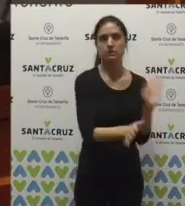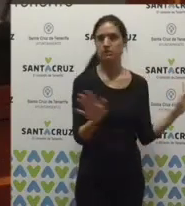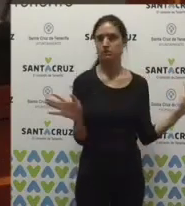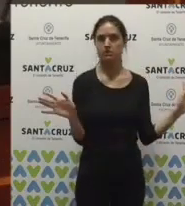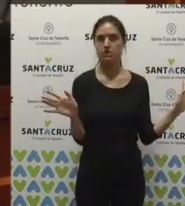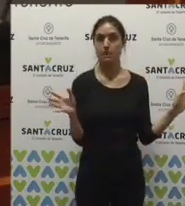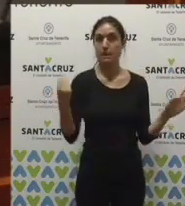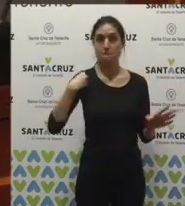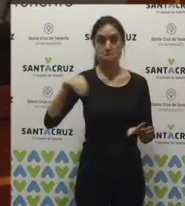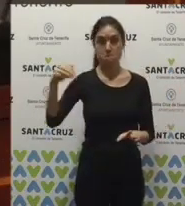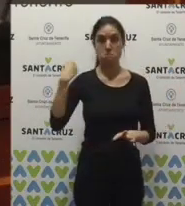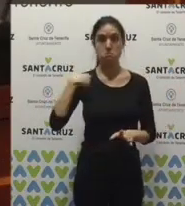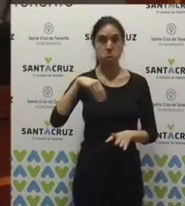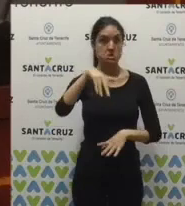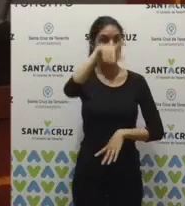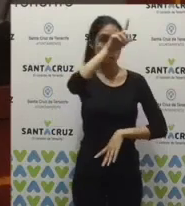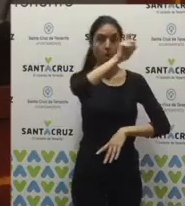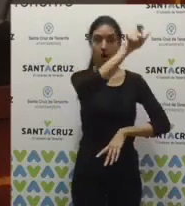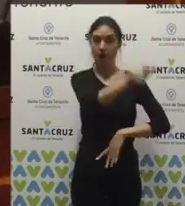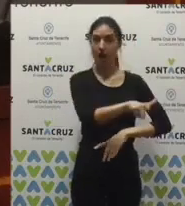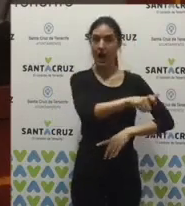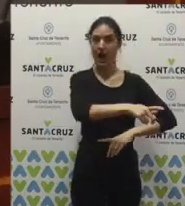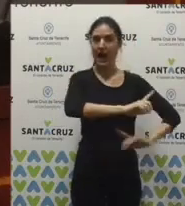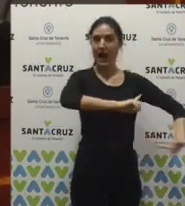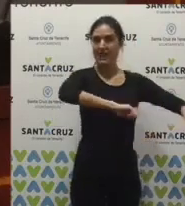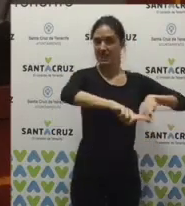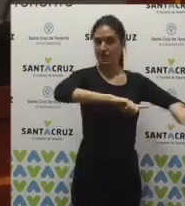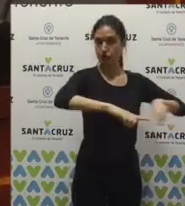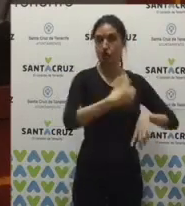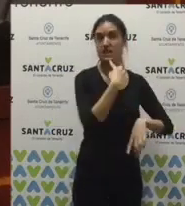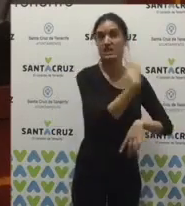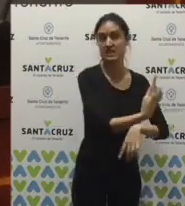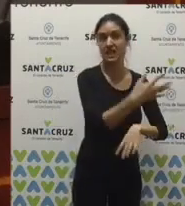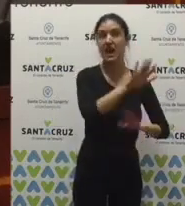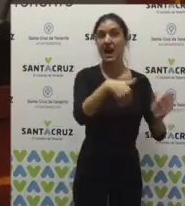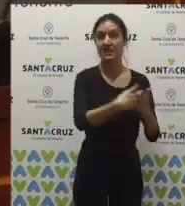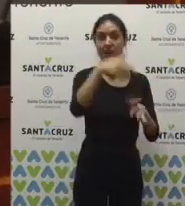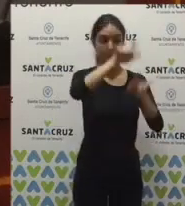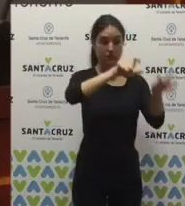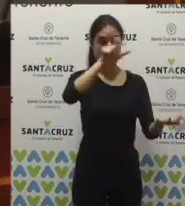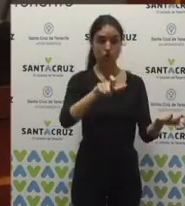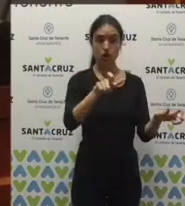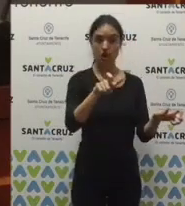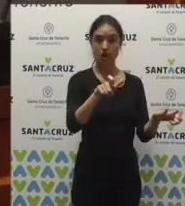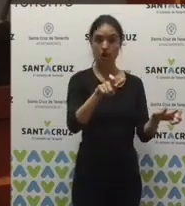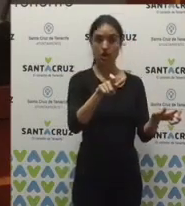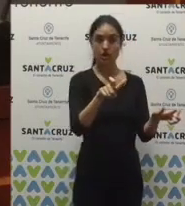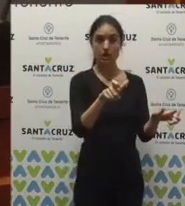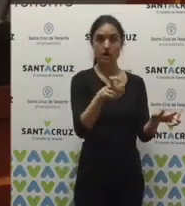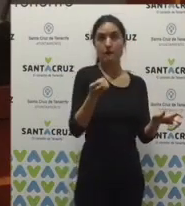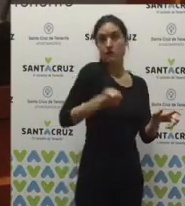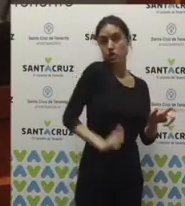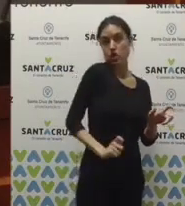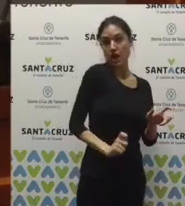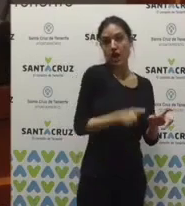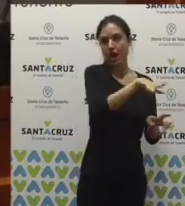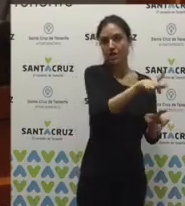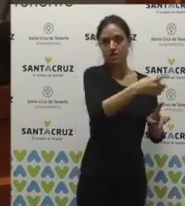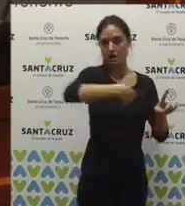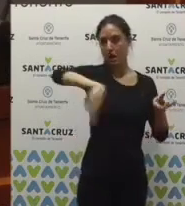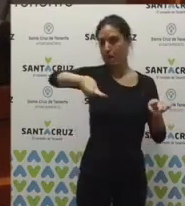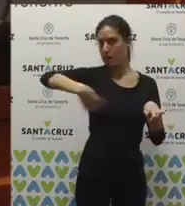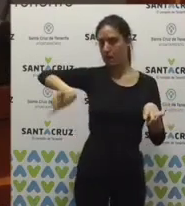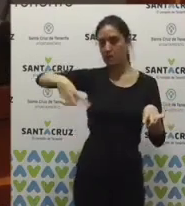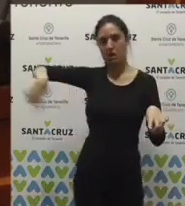comunicado al director que incluso hablan de recolocar al personal marinero en otras instalaciones del carril lo que